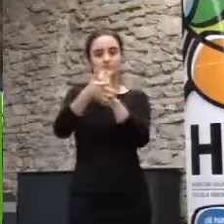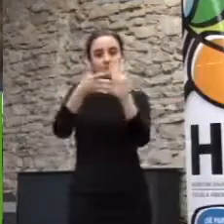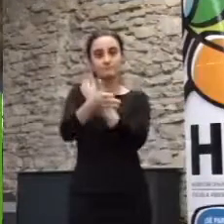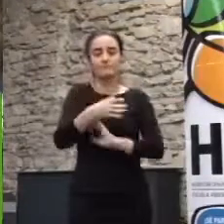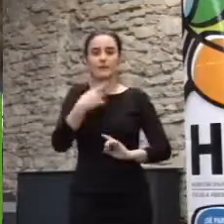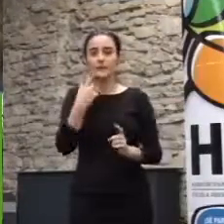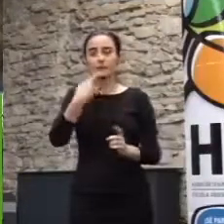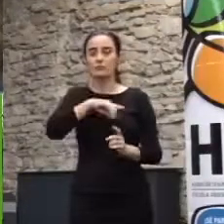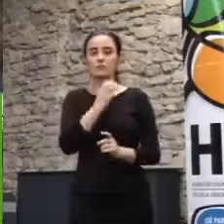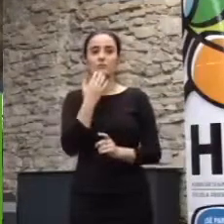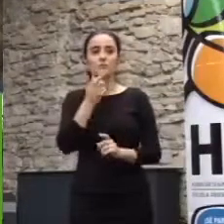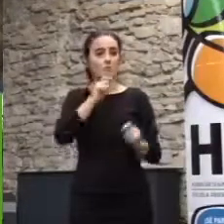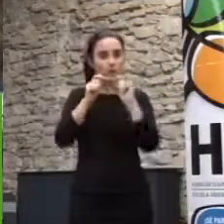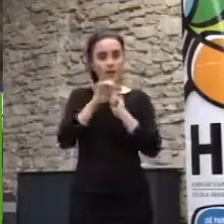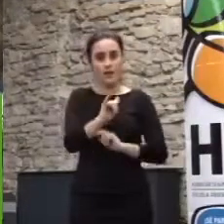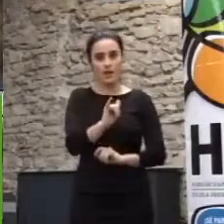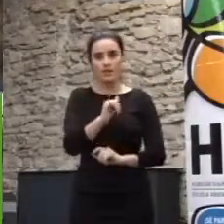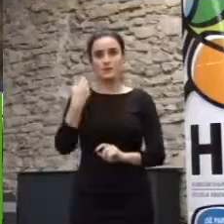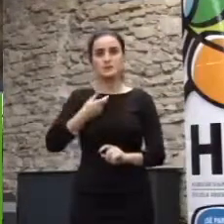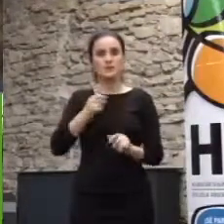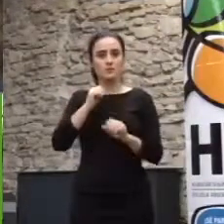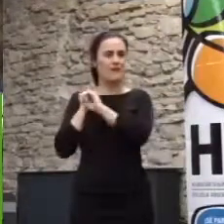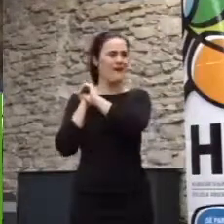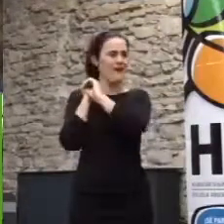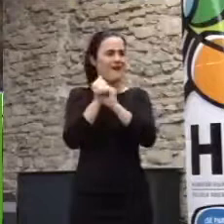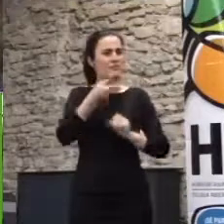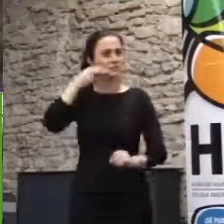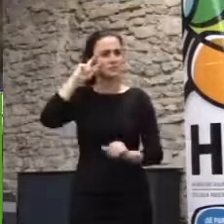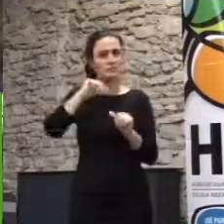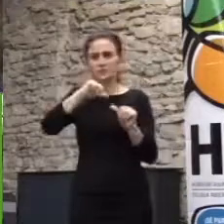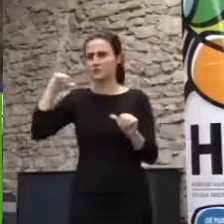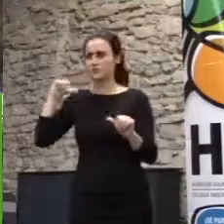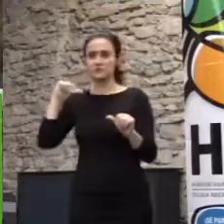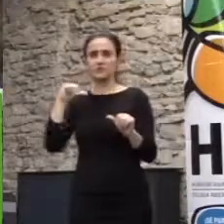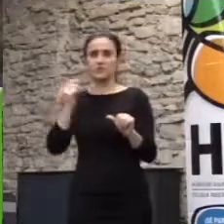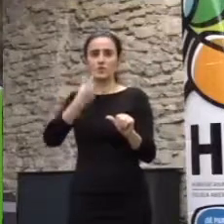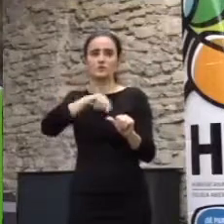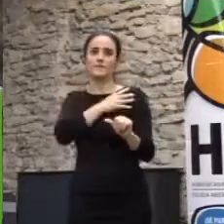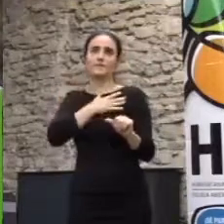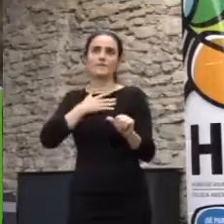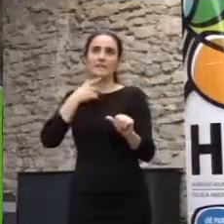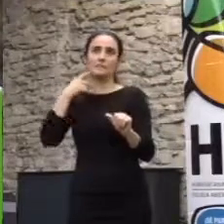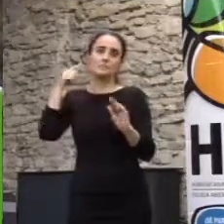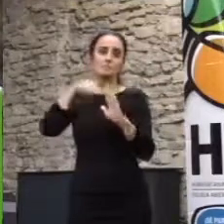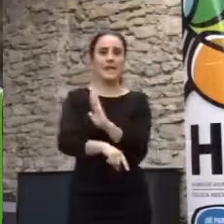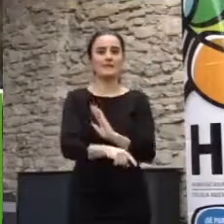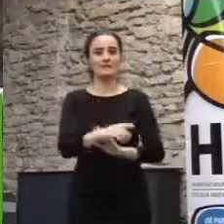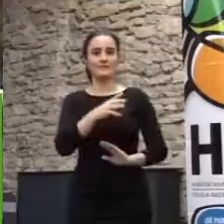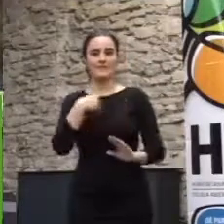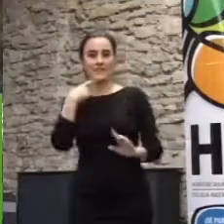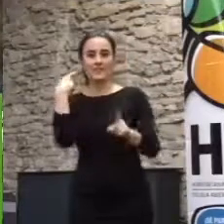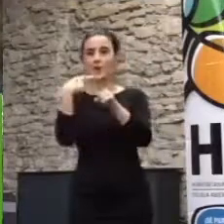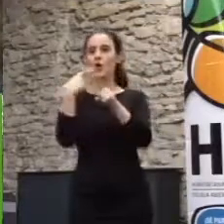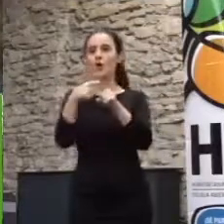gente, tenemos periodistas con muchos años de carrera, que, hombre, les vamos a pedir un poco más que el relatar los